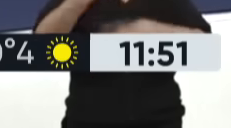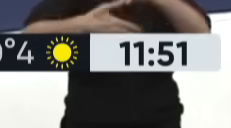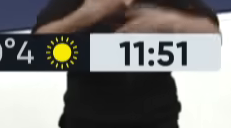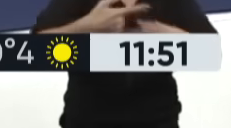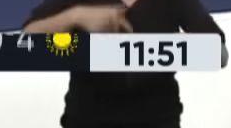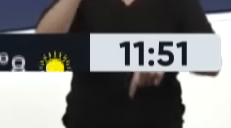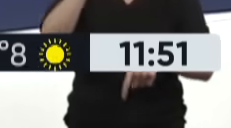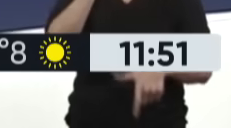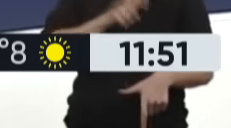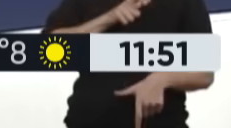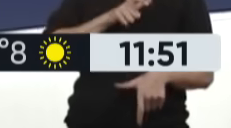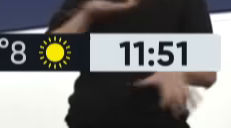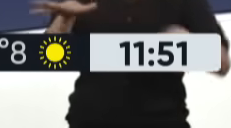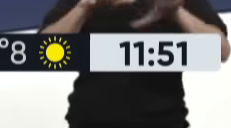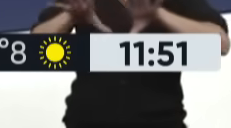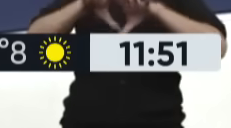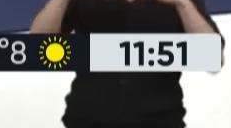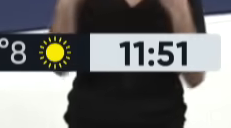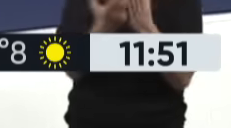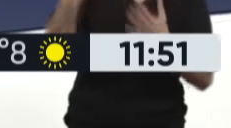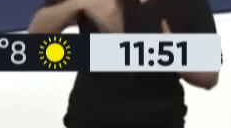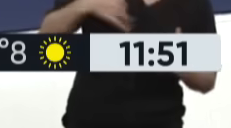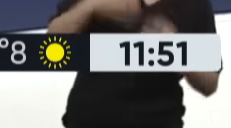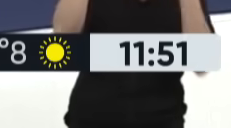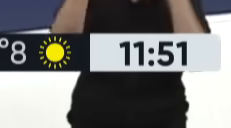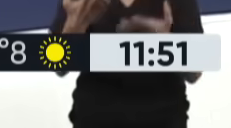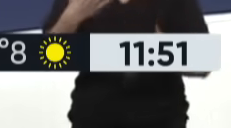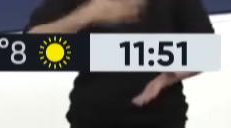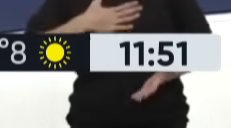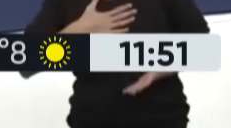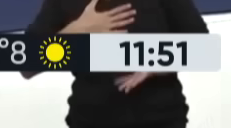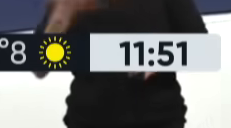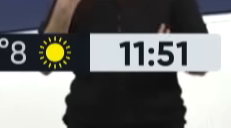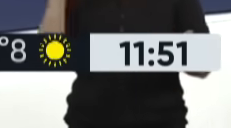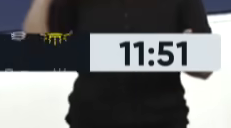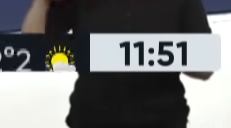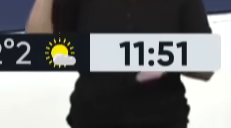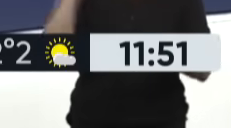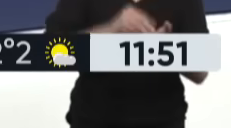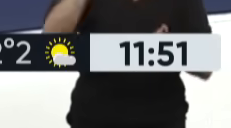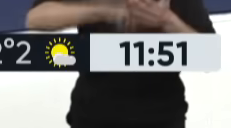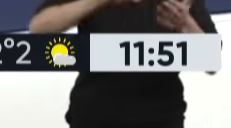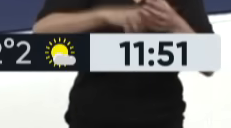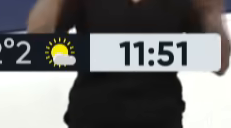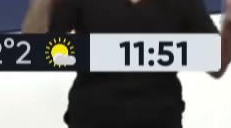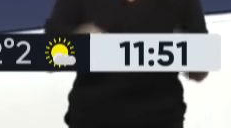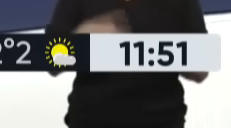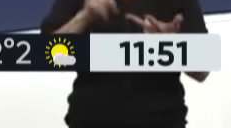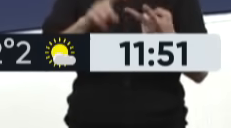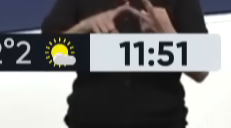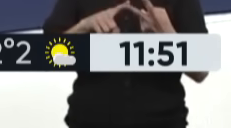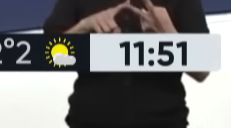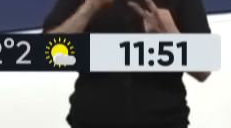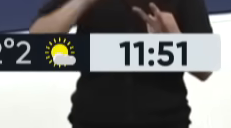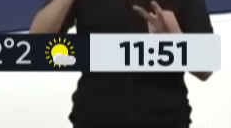la economía de consumo en Argentina? Y la segunda, tenía otra pregunta, pero la voy a cambiar porque